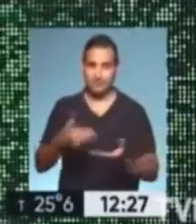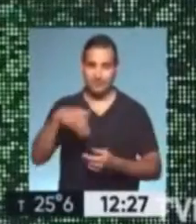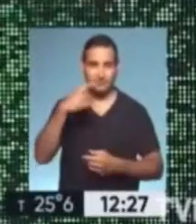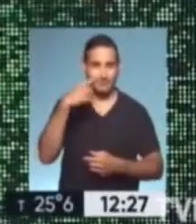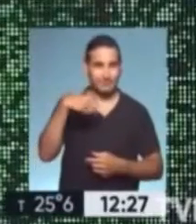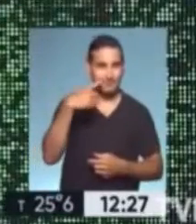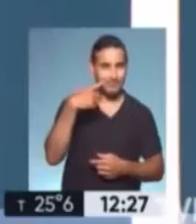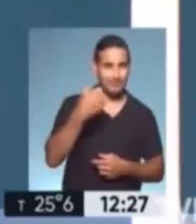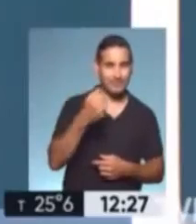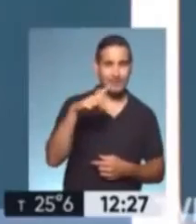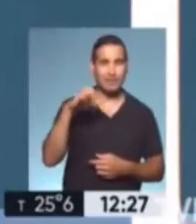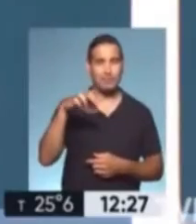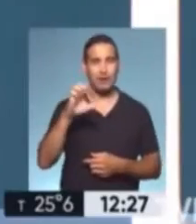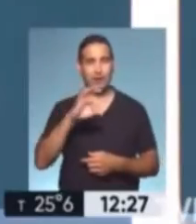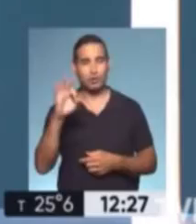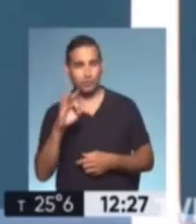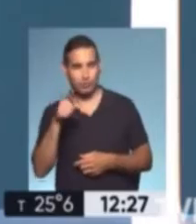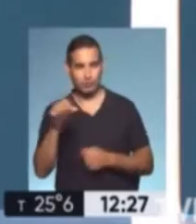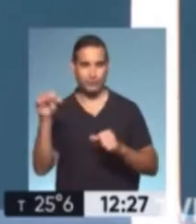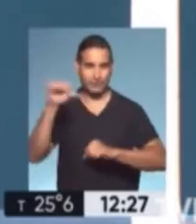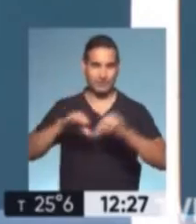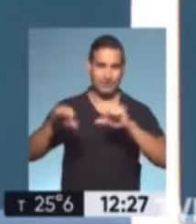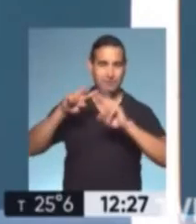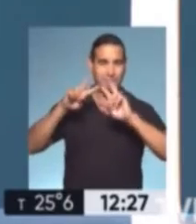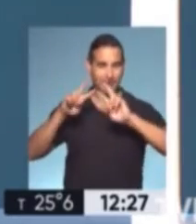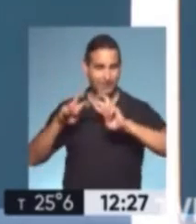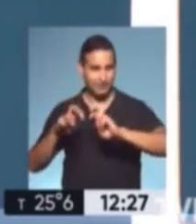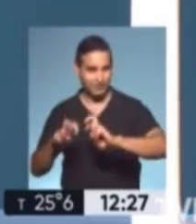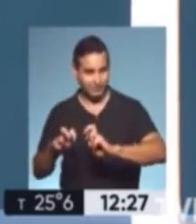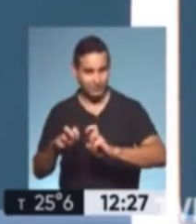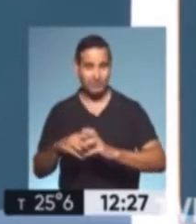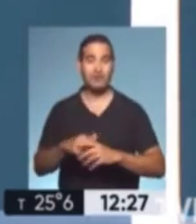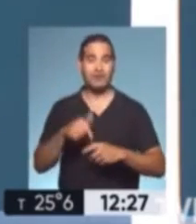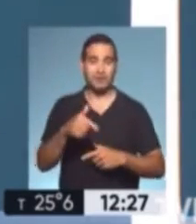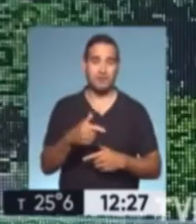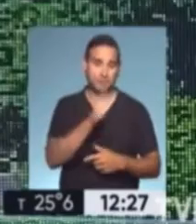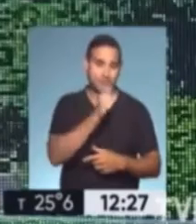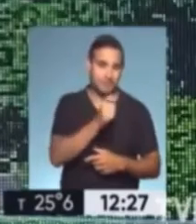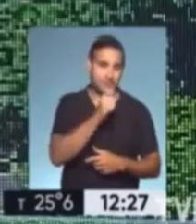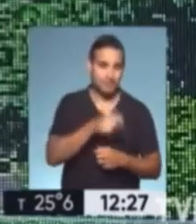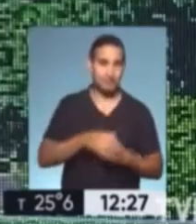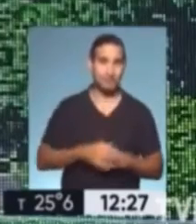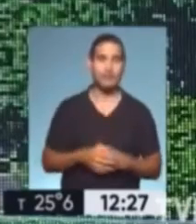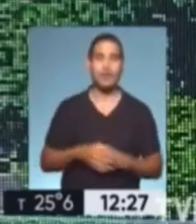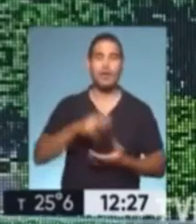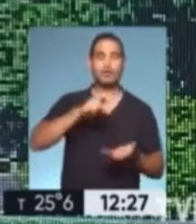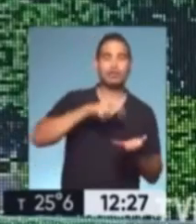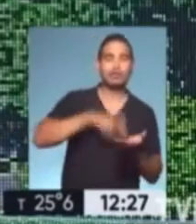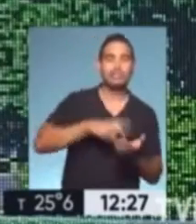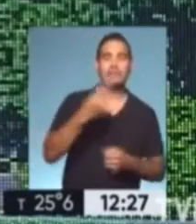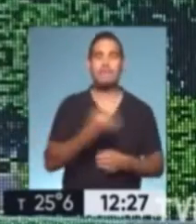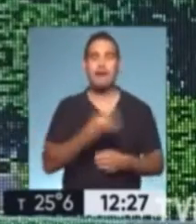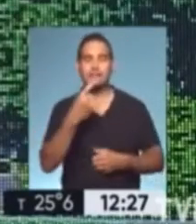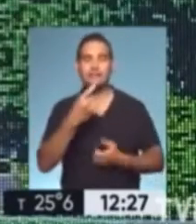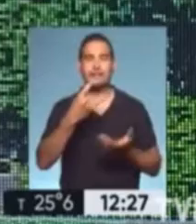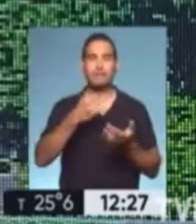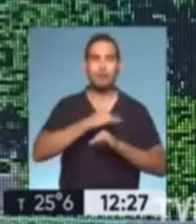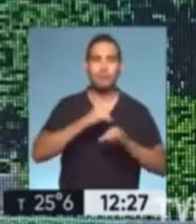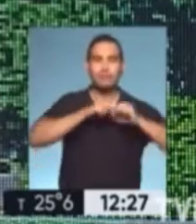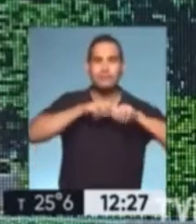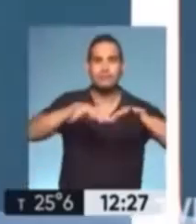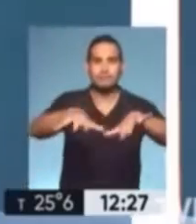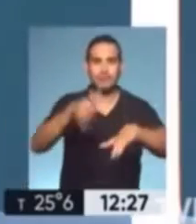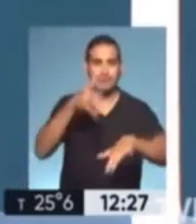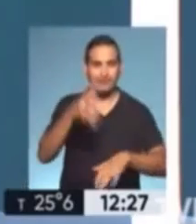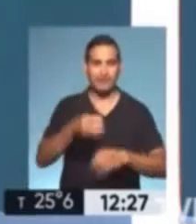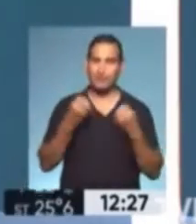Mariana Carpano, es bióloga e investigadora, y precisamente vamos a hablar de eso, de las fake news, la infodemia. ¿Cómo estás? Hola,